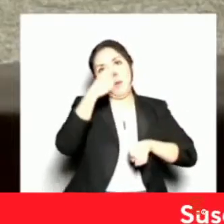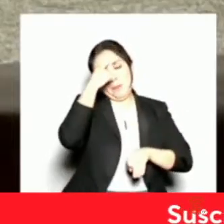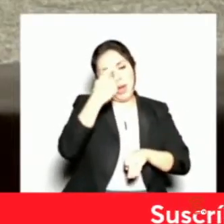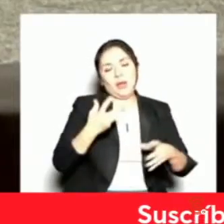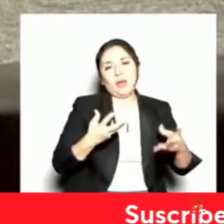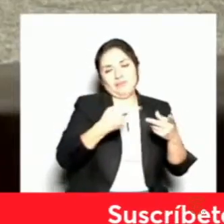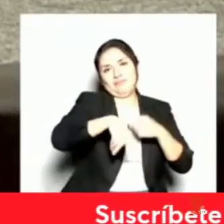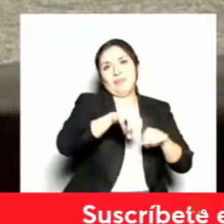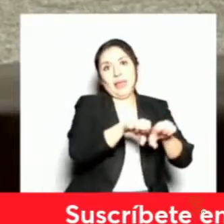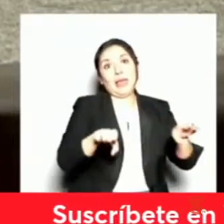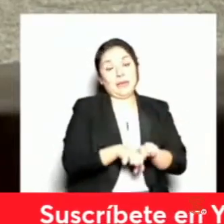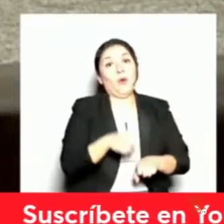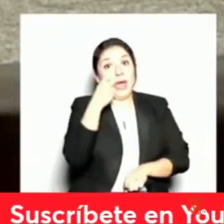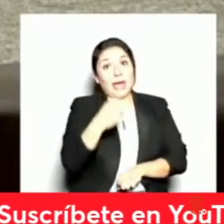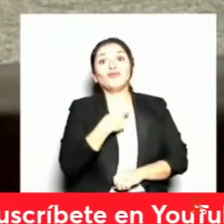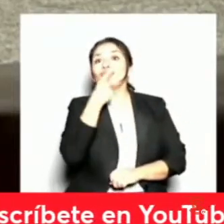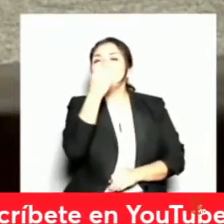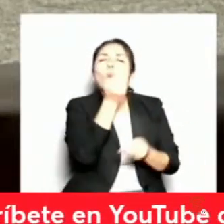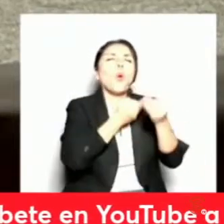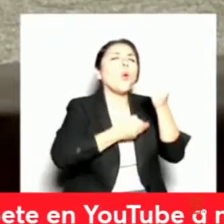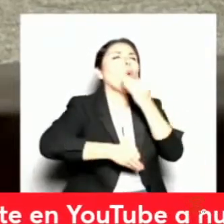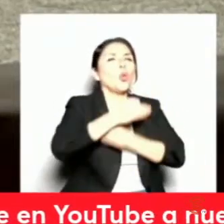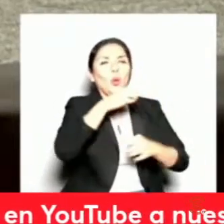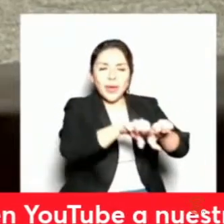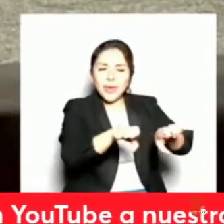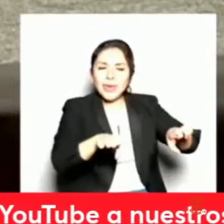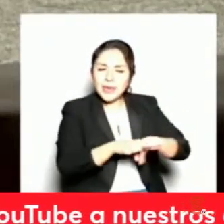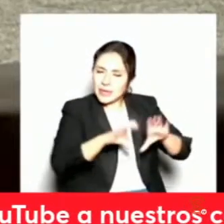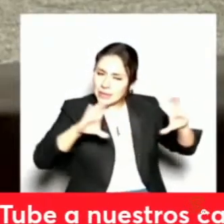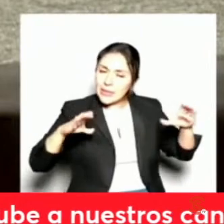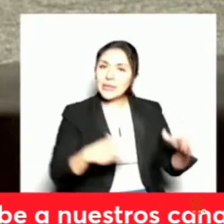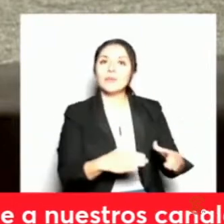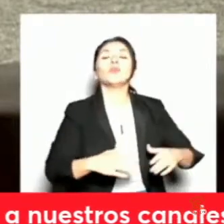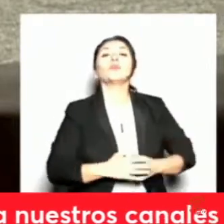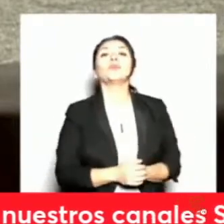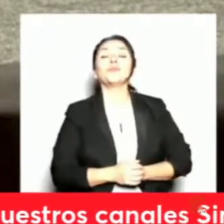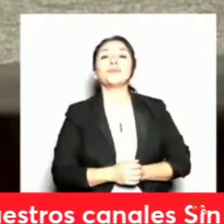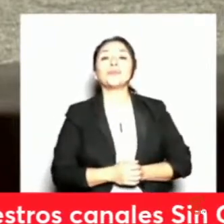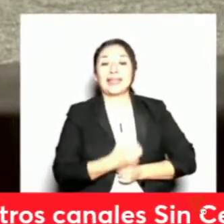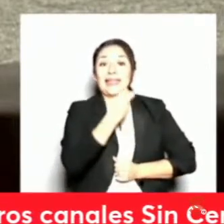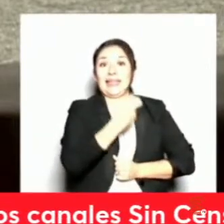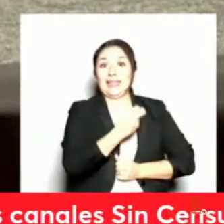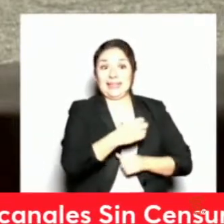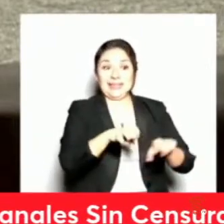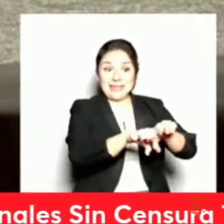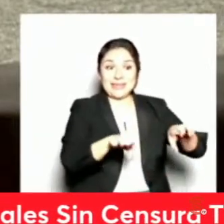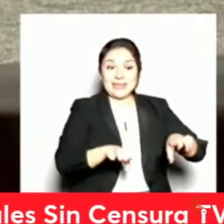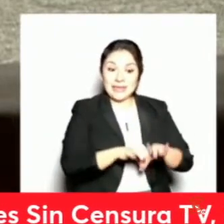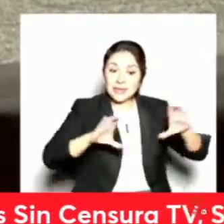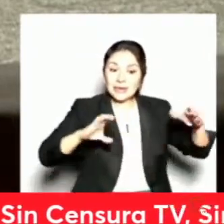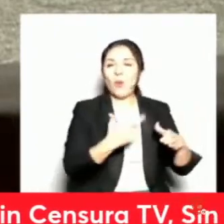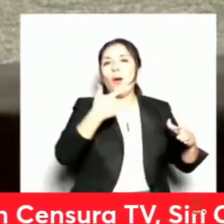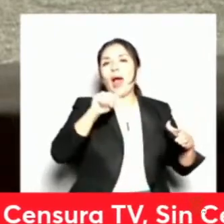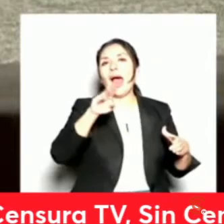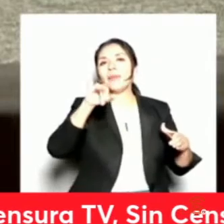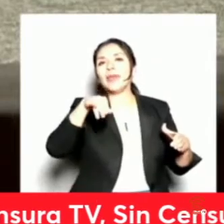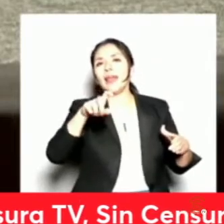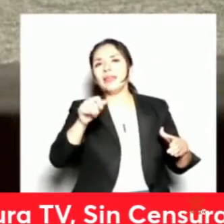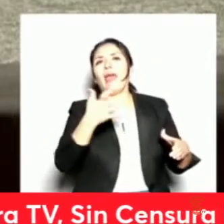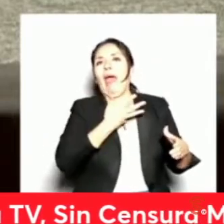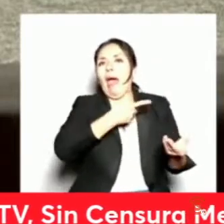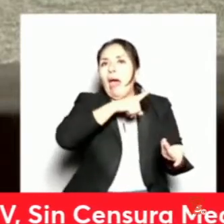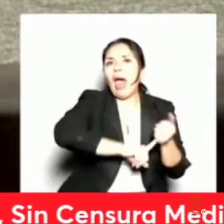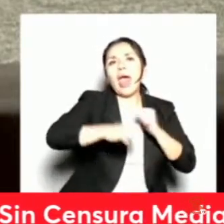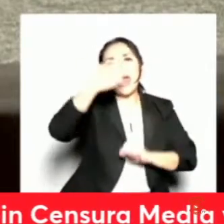equipo. A ellos me refiero, a todos ellos. Este gabinete reúne